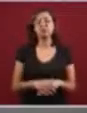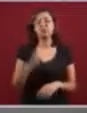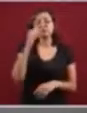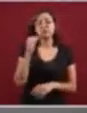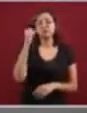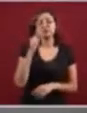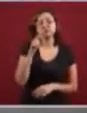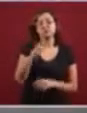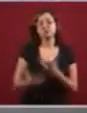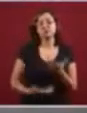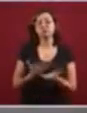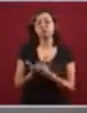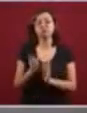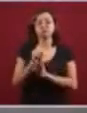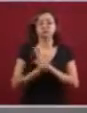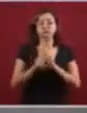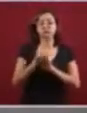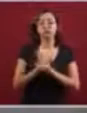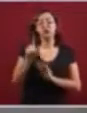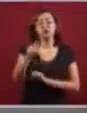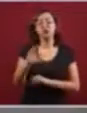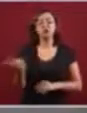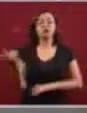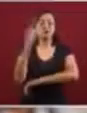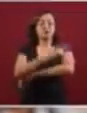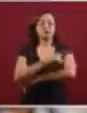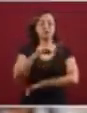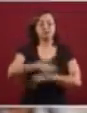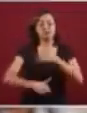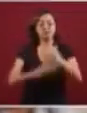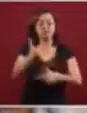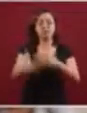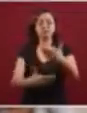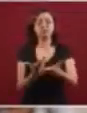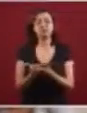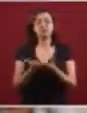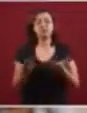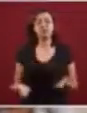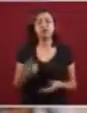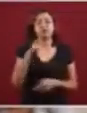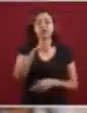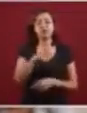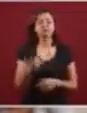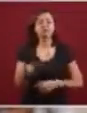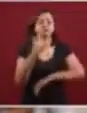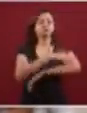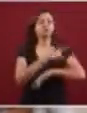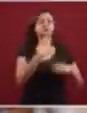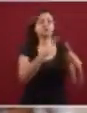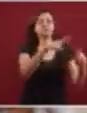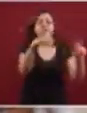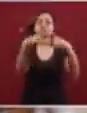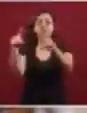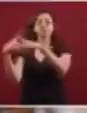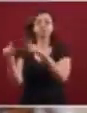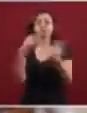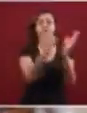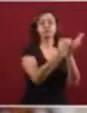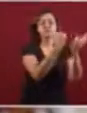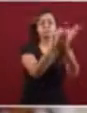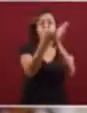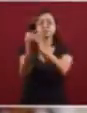video de los avances de Santa Lucía. En ese contexto, ¿qué le responde a las diversas aerolíneas que han declarado que no